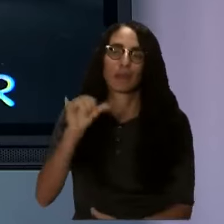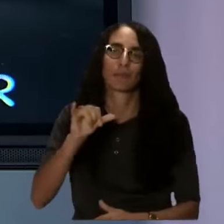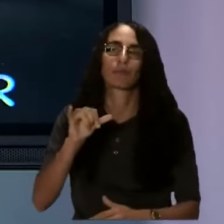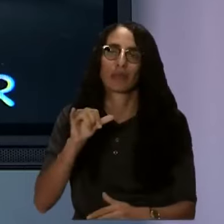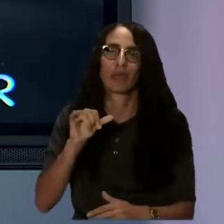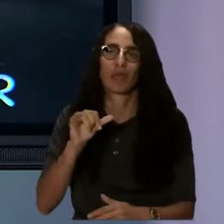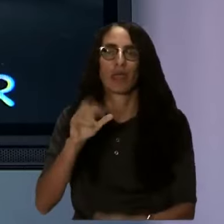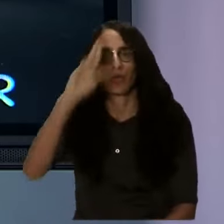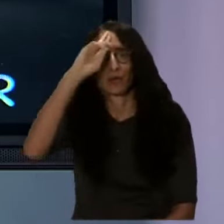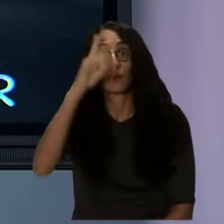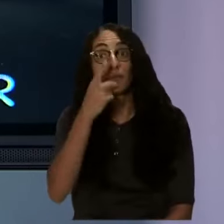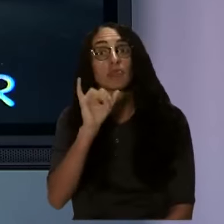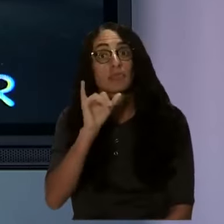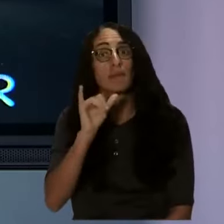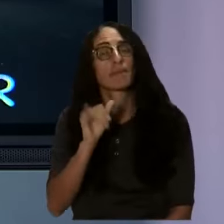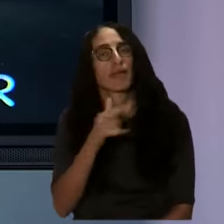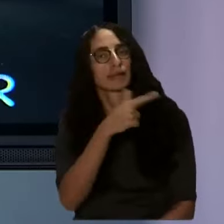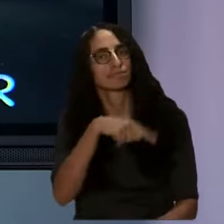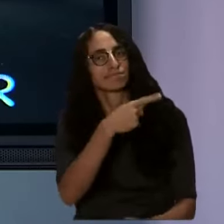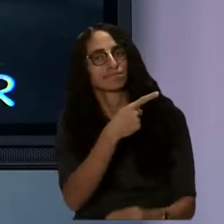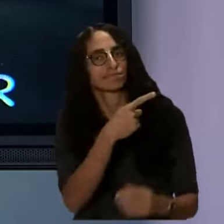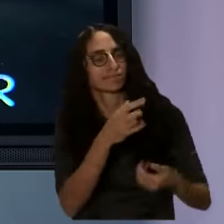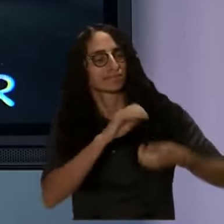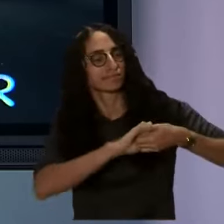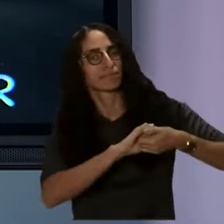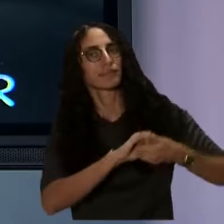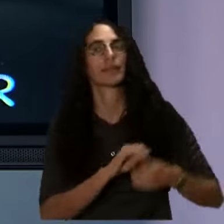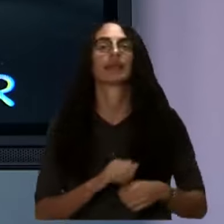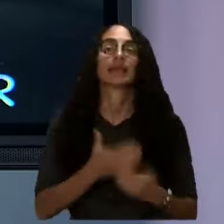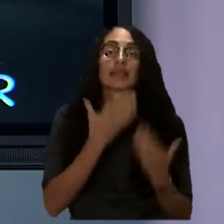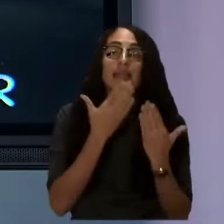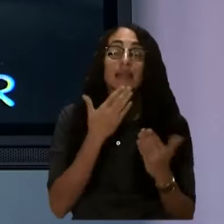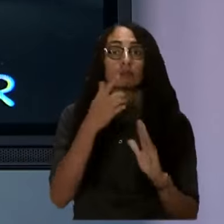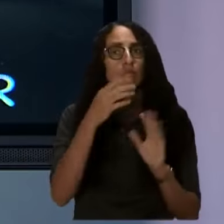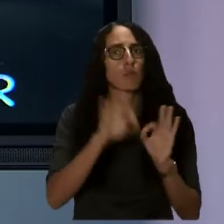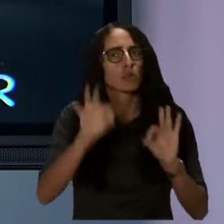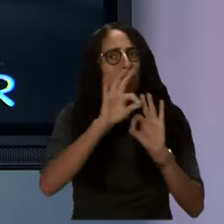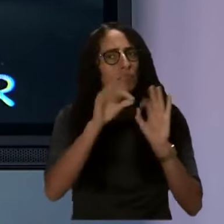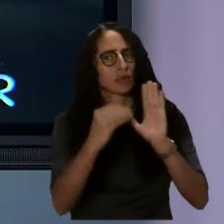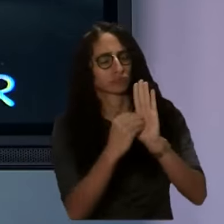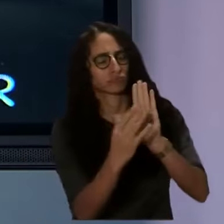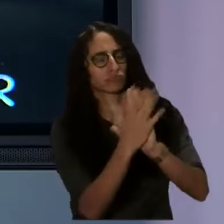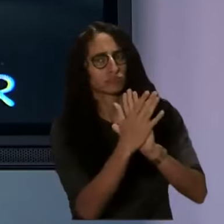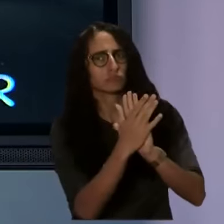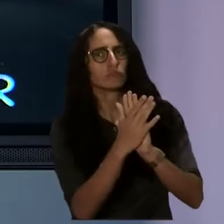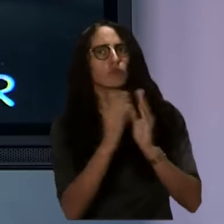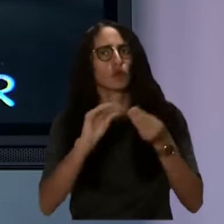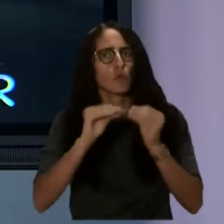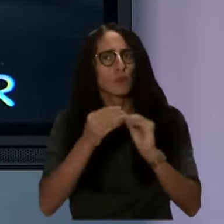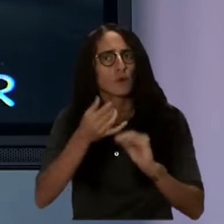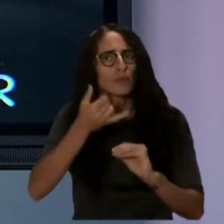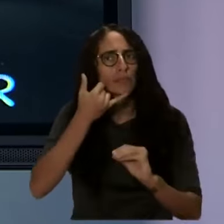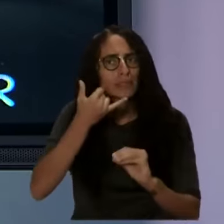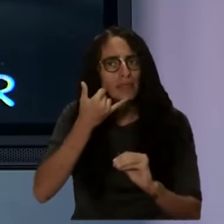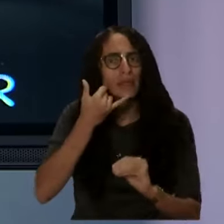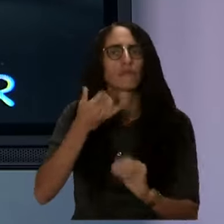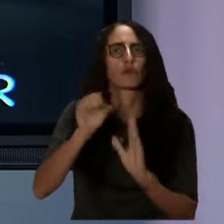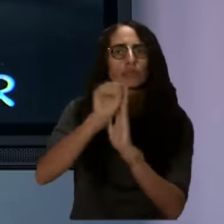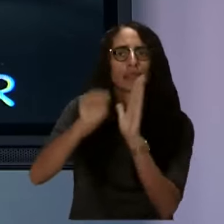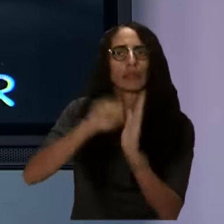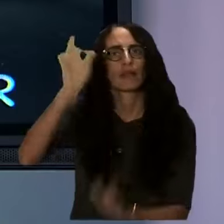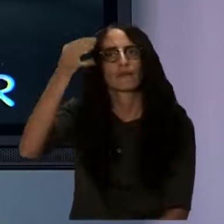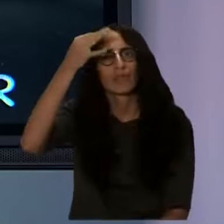y amigos de la República Dominicana Gracias por estar en sintonía con nosotros anoten los números telefónicos las agencias de Ley y orden a nivel Estatal y federal